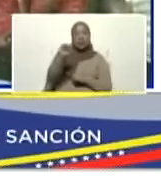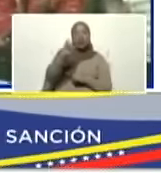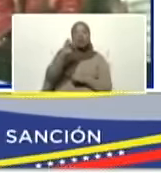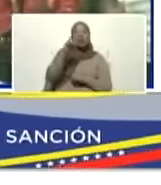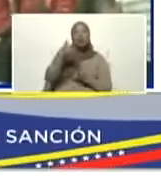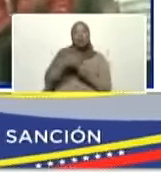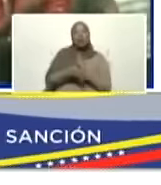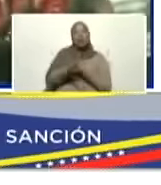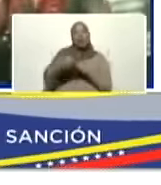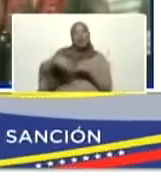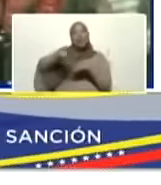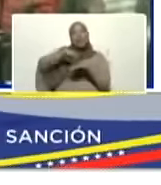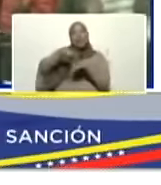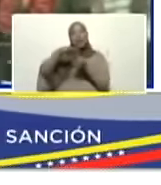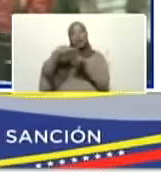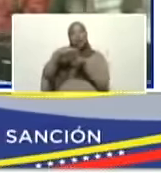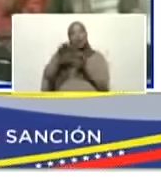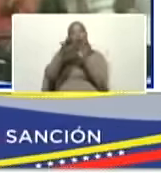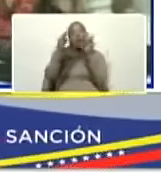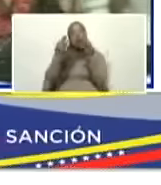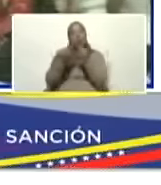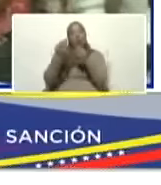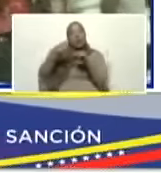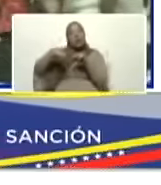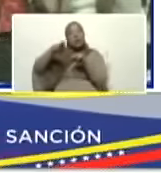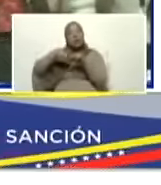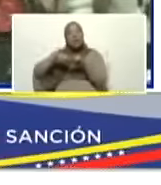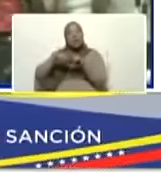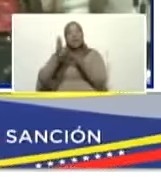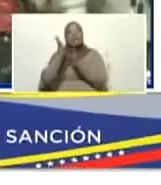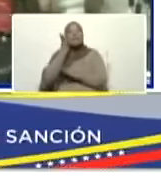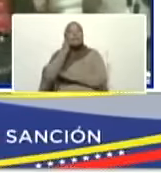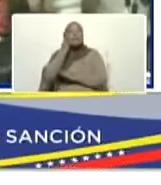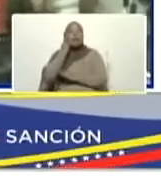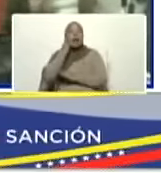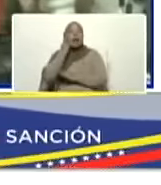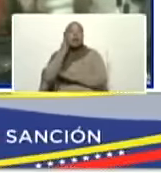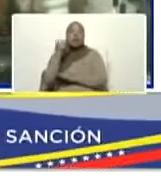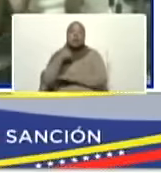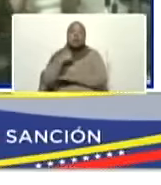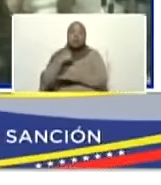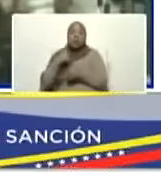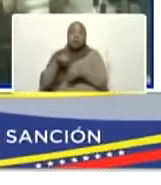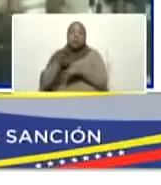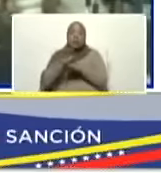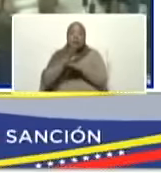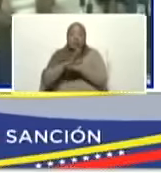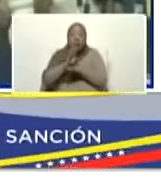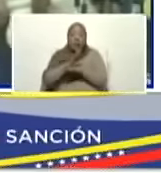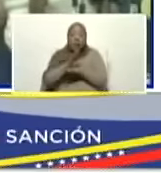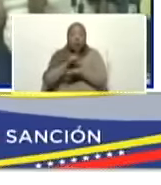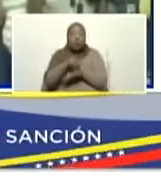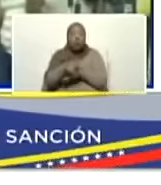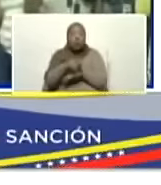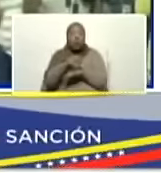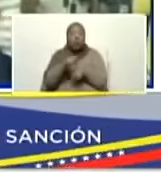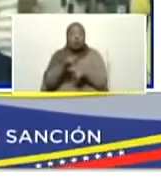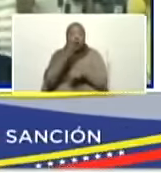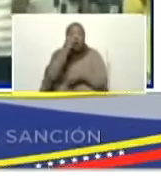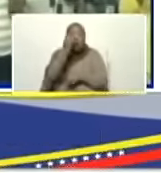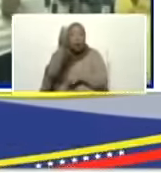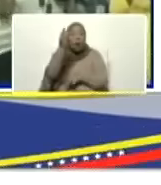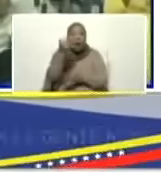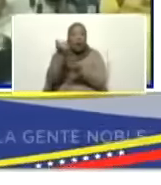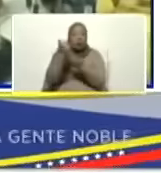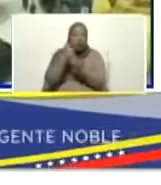las peores circunstancias de nuestra familia, siendo niño, nos decía, mijo, tranquilo, mijo, que Dios